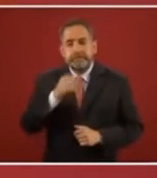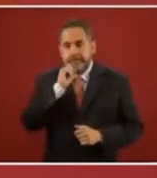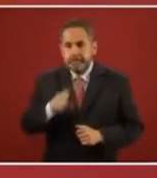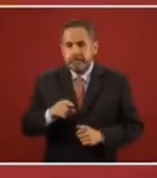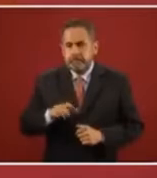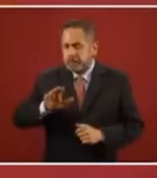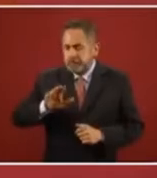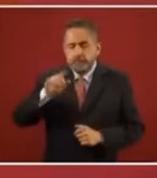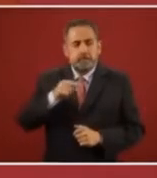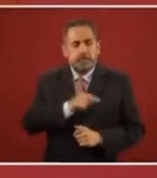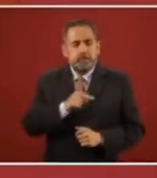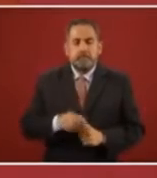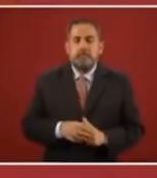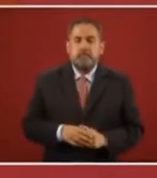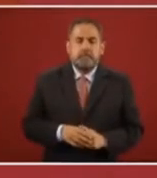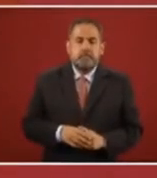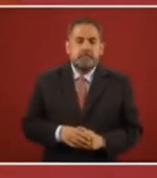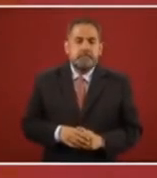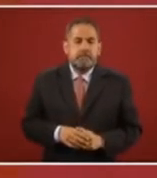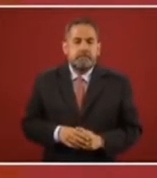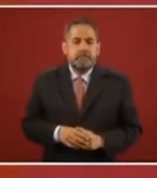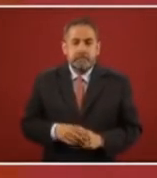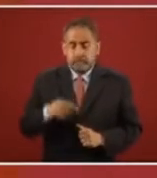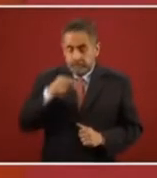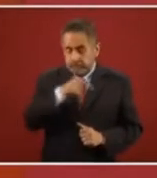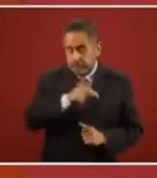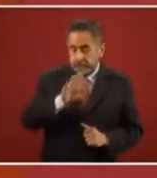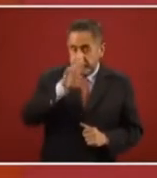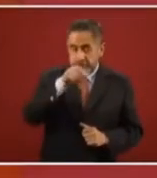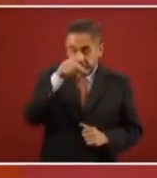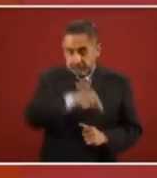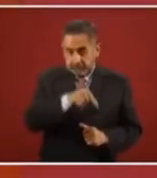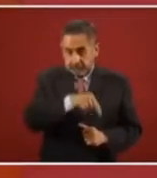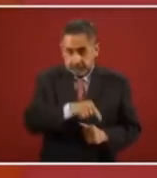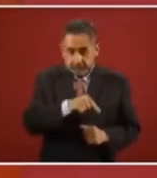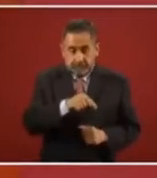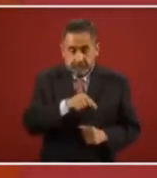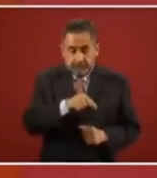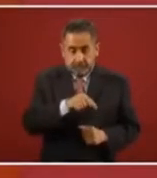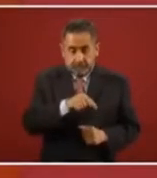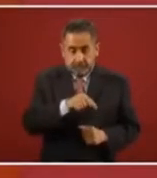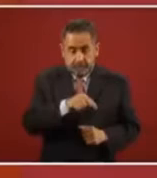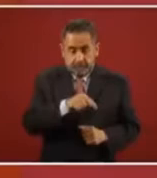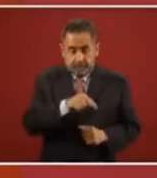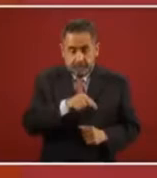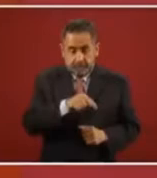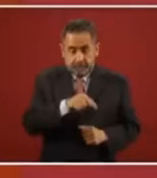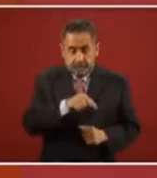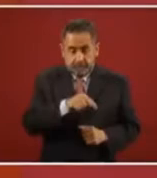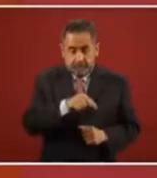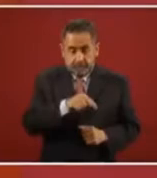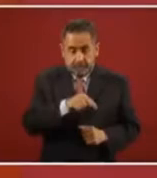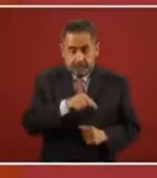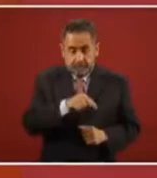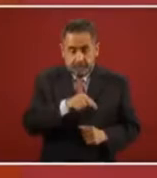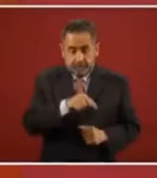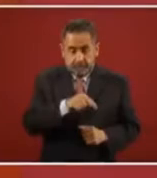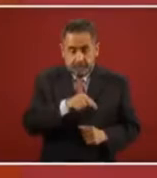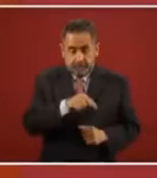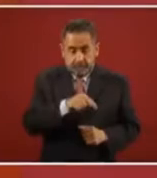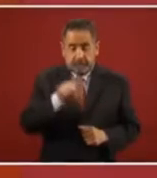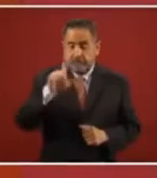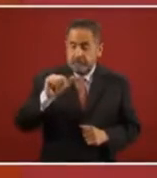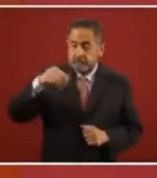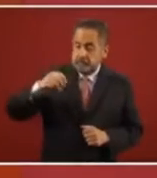al parecer ahí y el amor ver en la